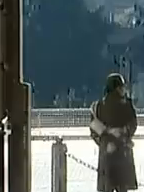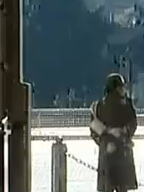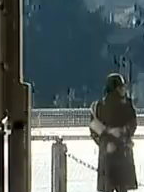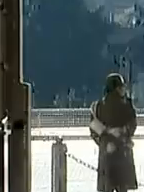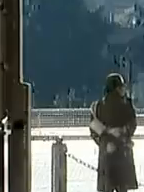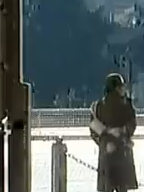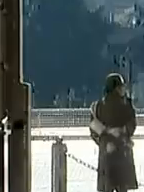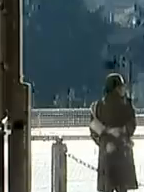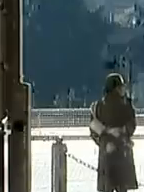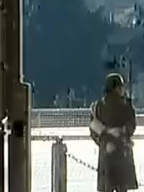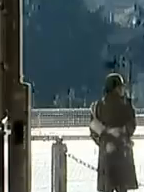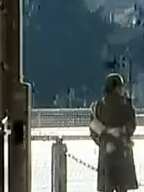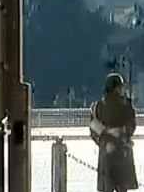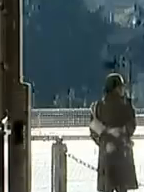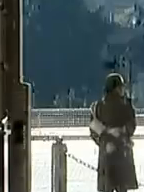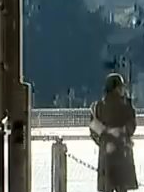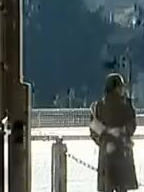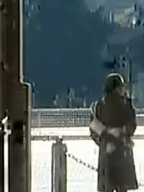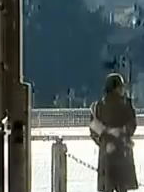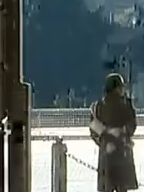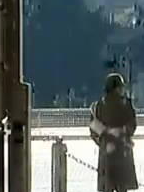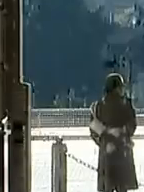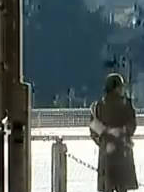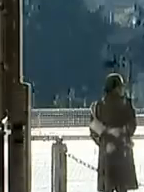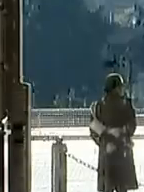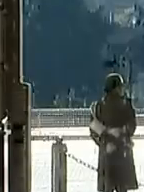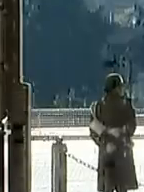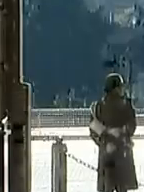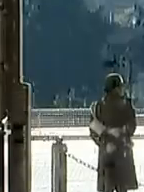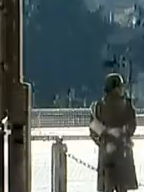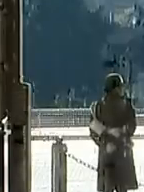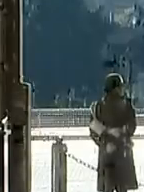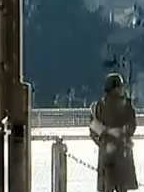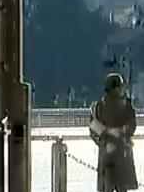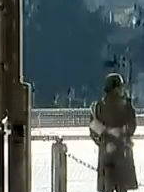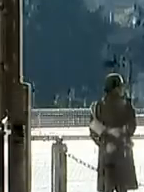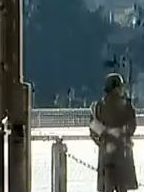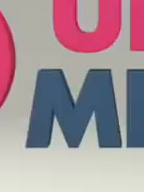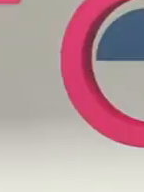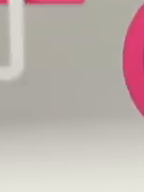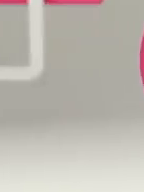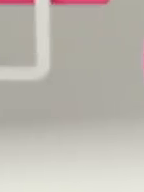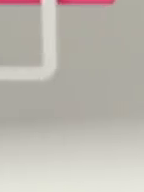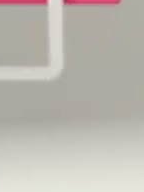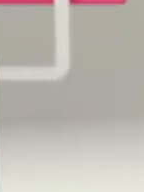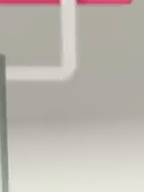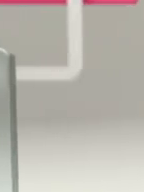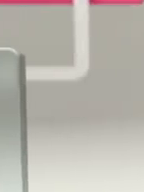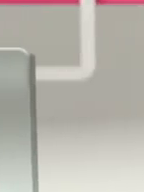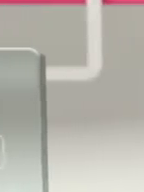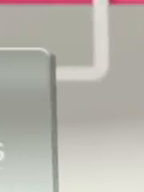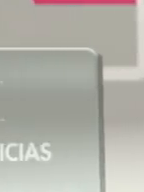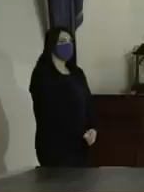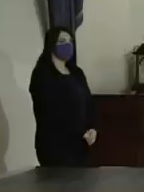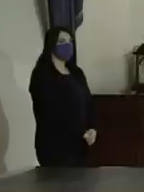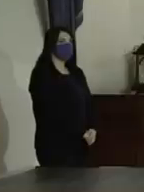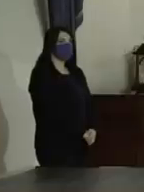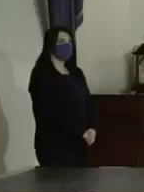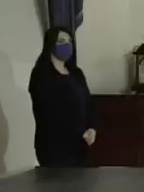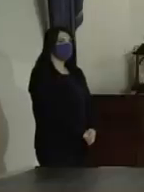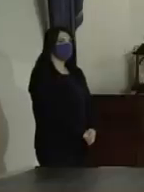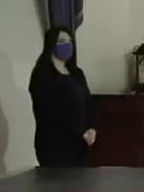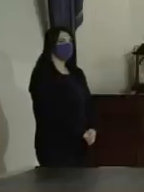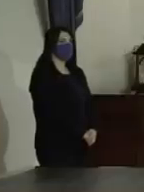ahí ya se termina por confirmar este cambio de gabinete. Eso fue a eso de las 11:40 de la mañana que su secretario